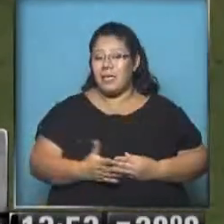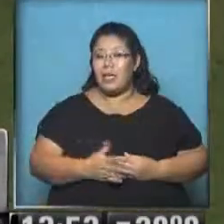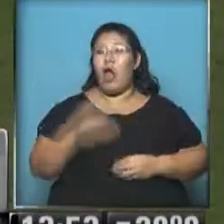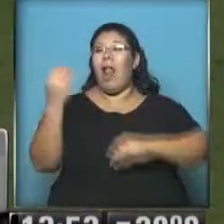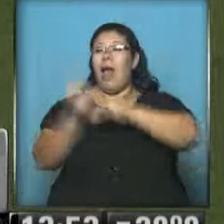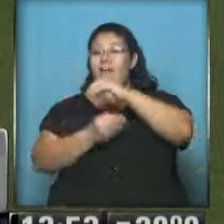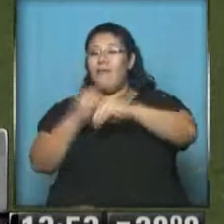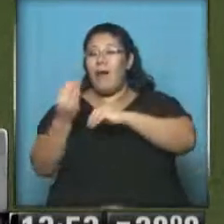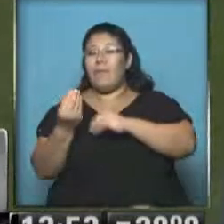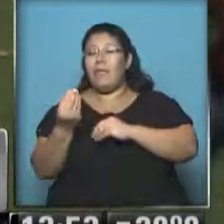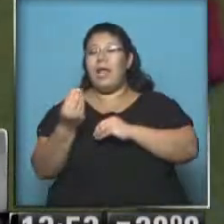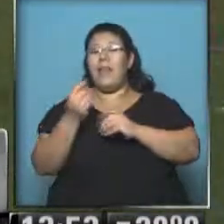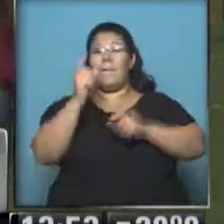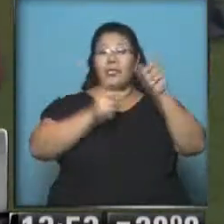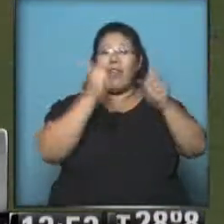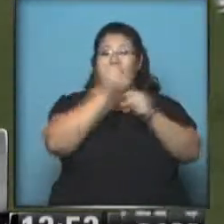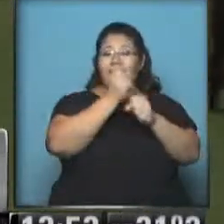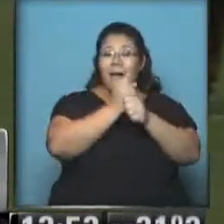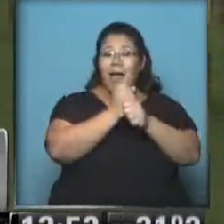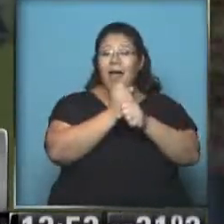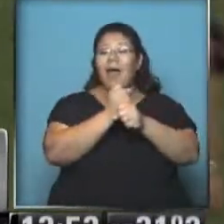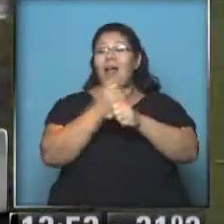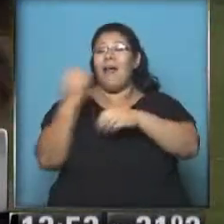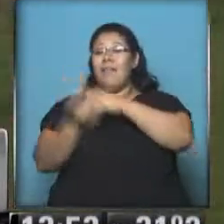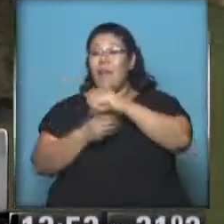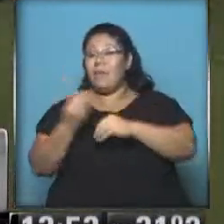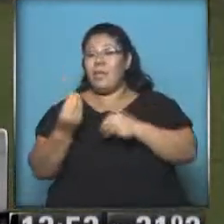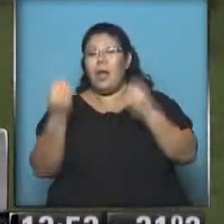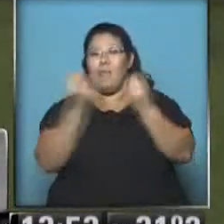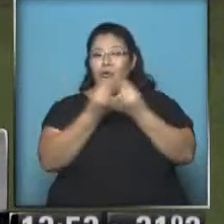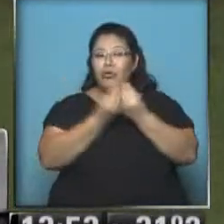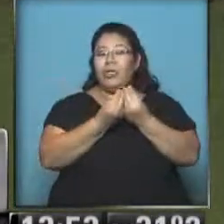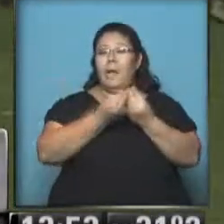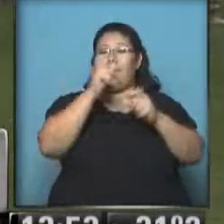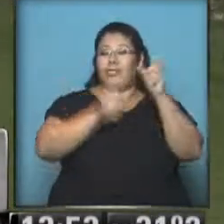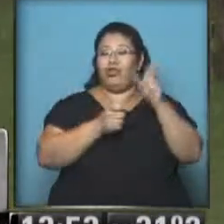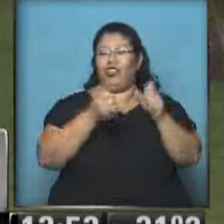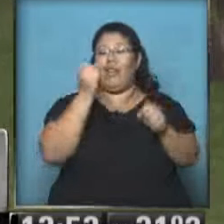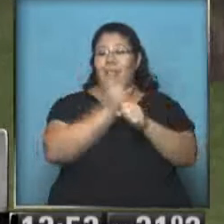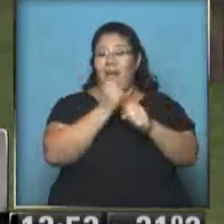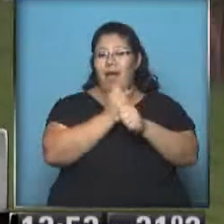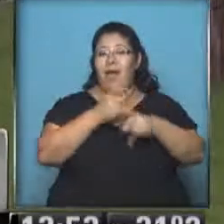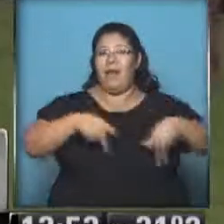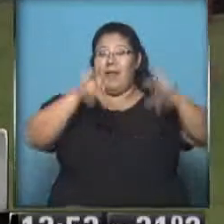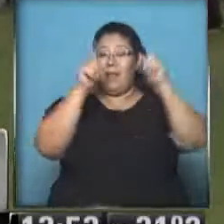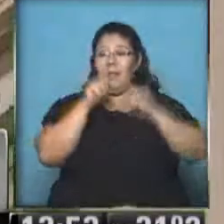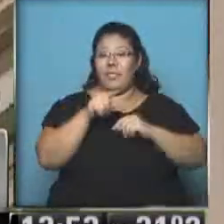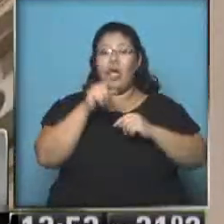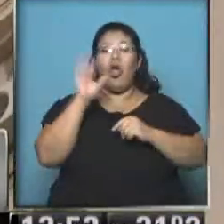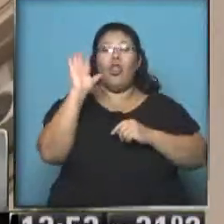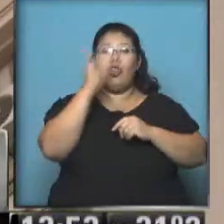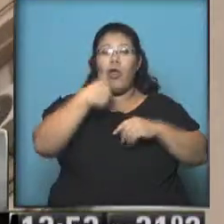familia de que trabajan acá en el Ministerio de Defensa. Hay muchísimas personas, son miles que trabajan acá. Así que están bajando